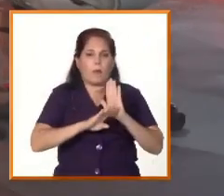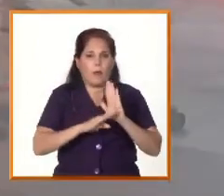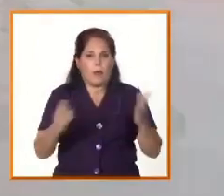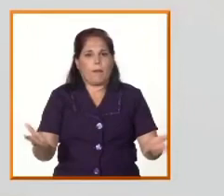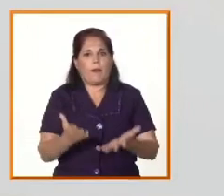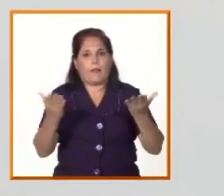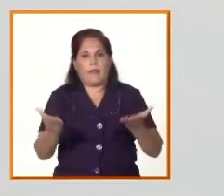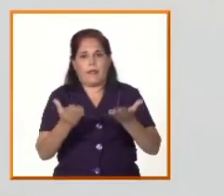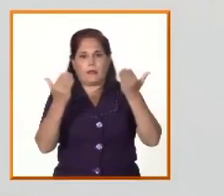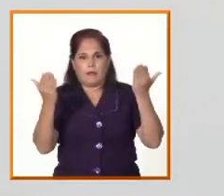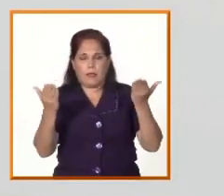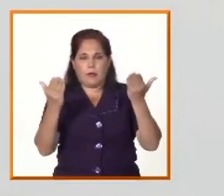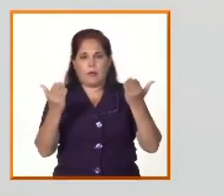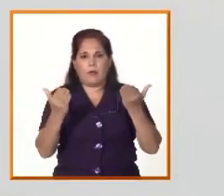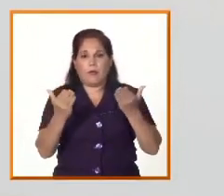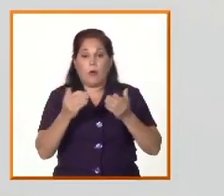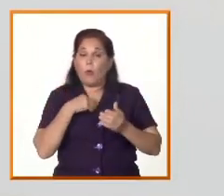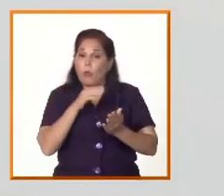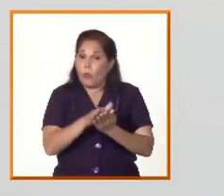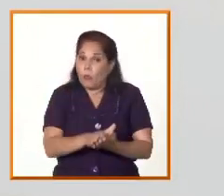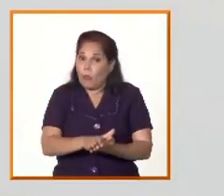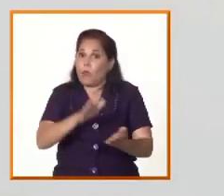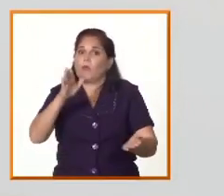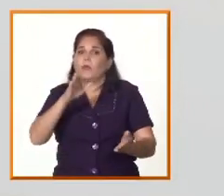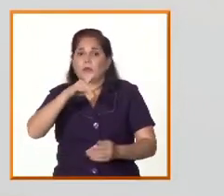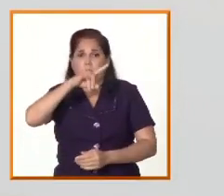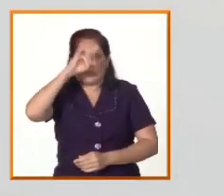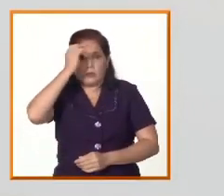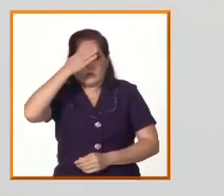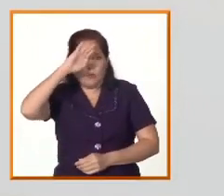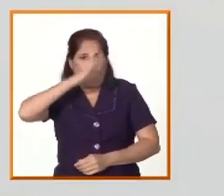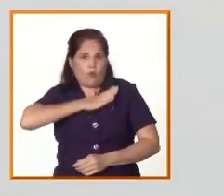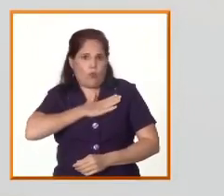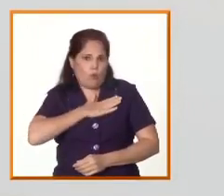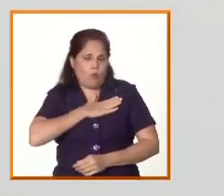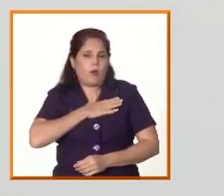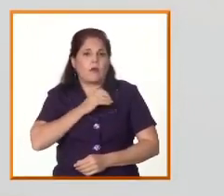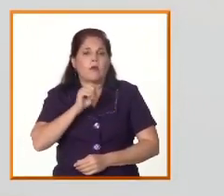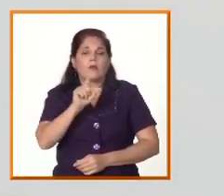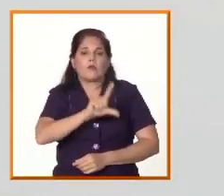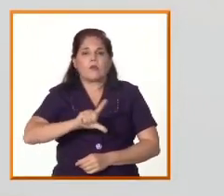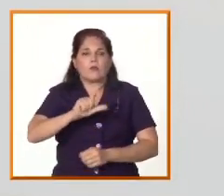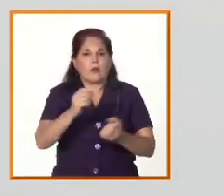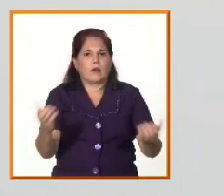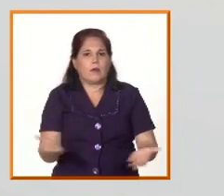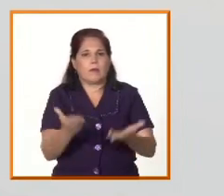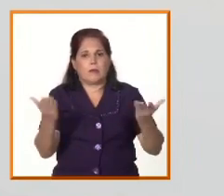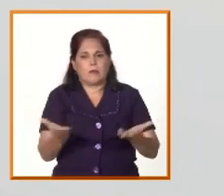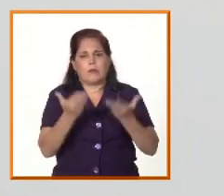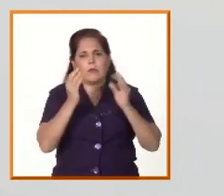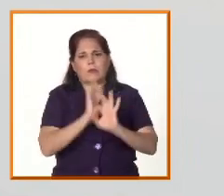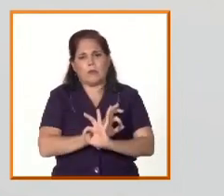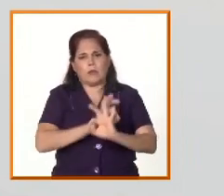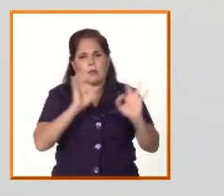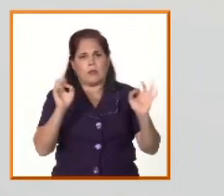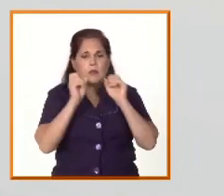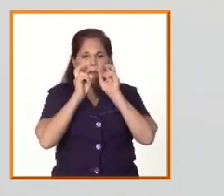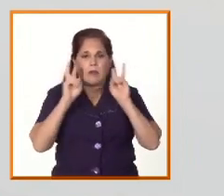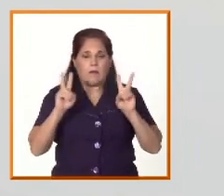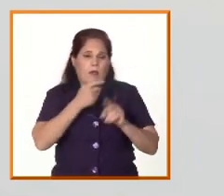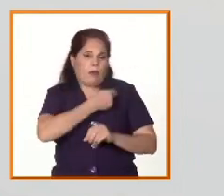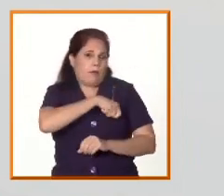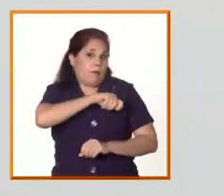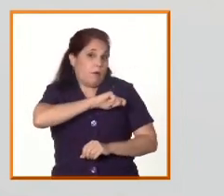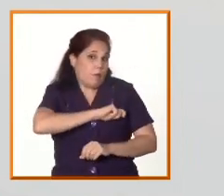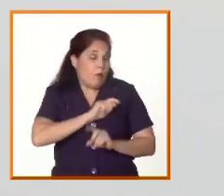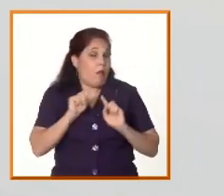eminal no se aparta el compromiso que ha hecho con los cubanos y propiciaron socialismo propio y sostenible de Elevar la calidad de vida de nuestro pueblo